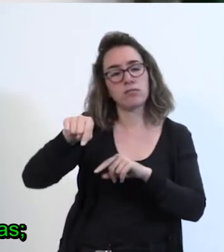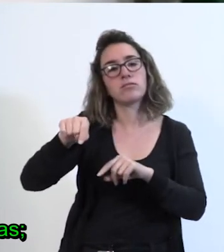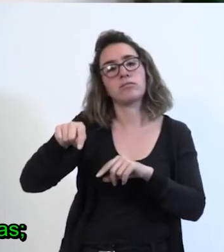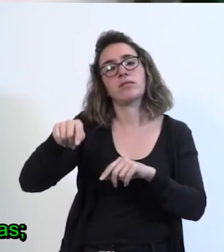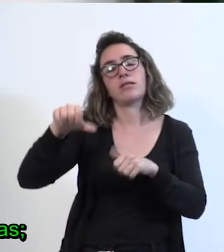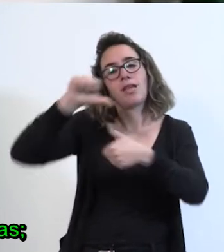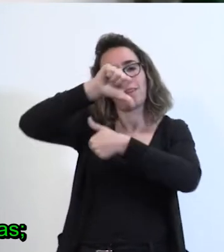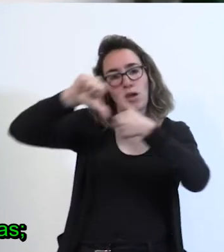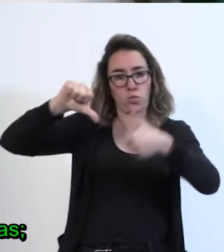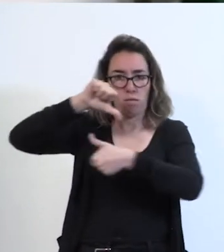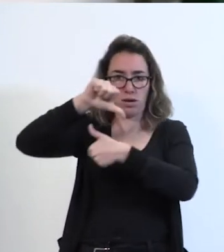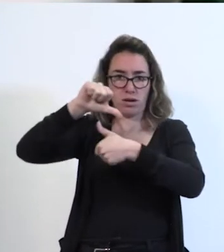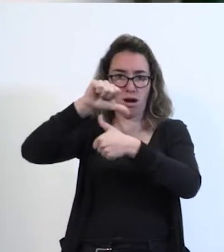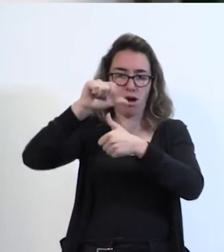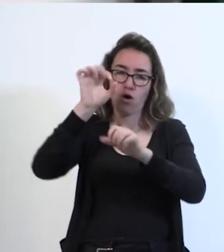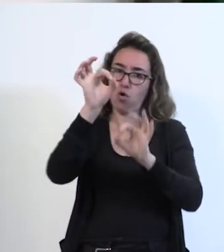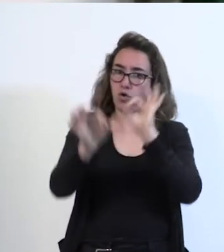organizaciones centroamericanas,